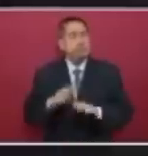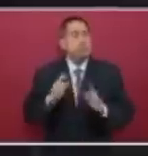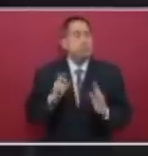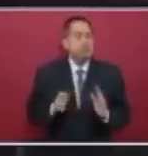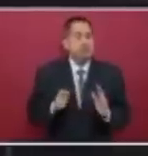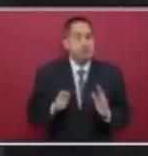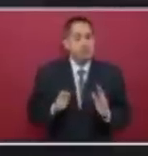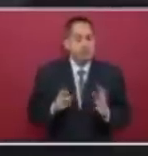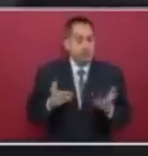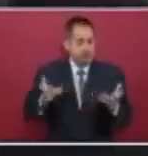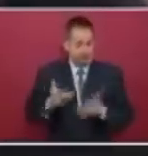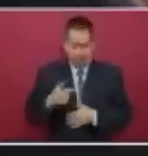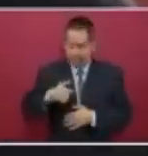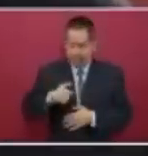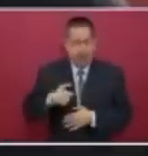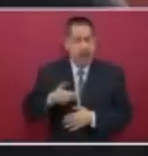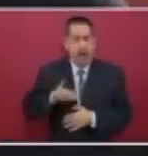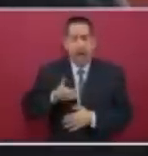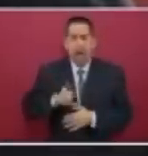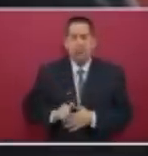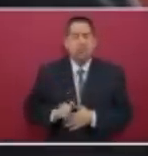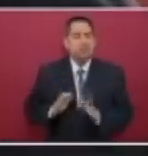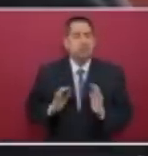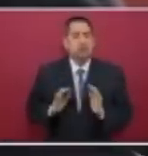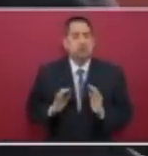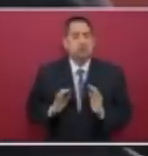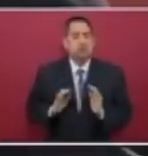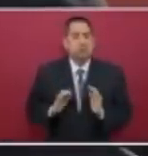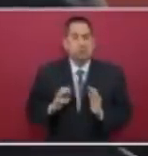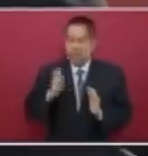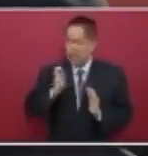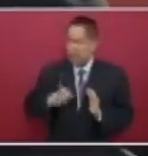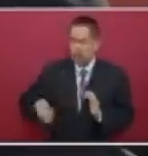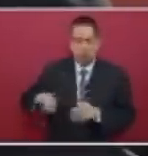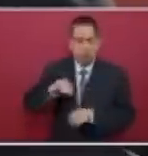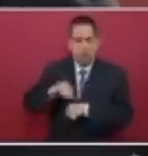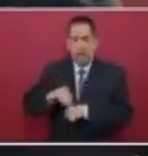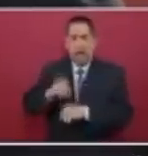actuar como lo estamos haciendo